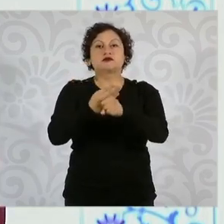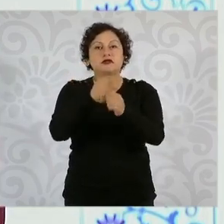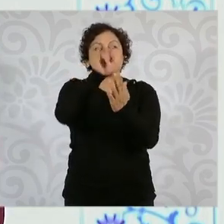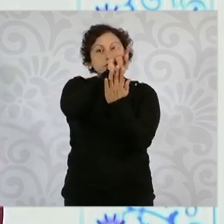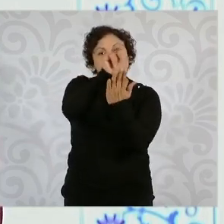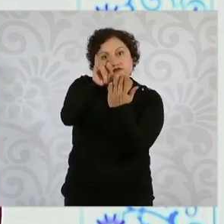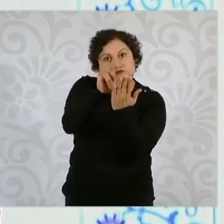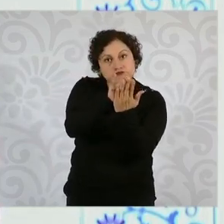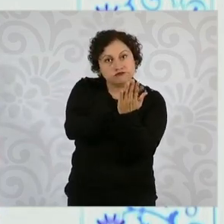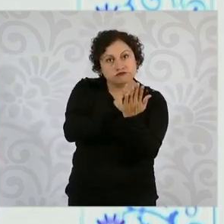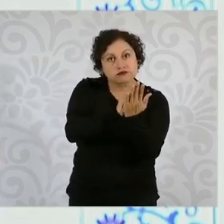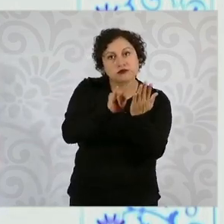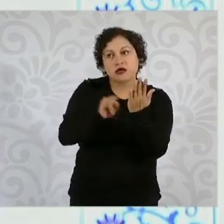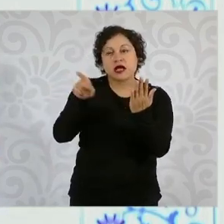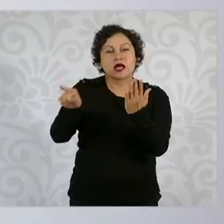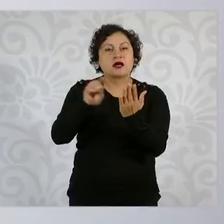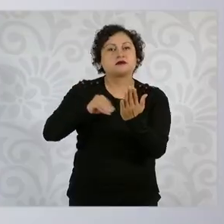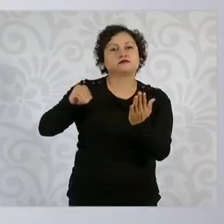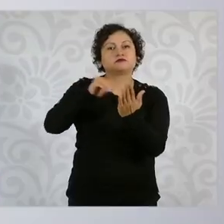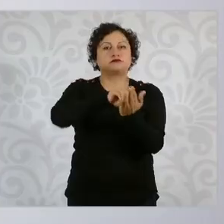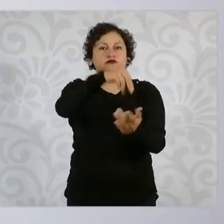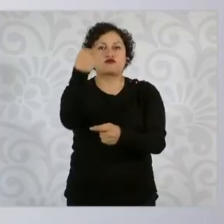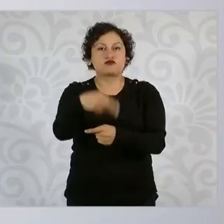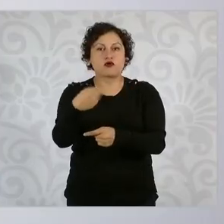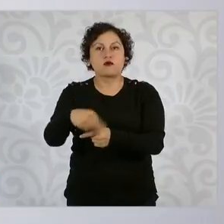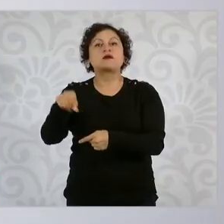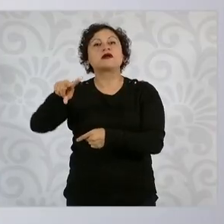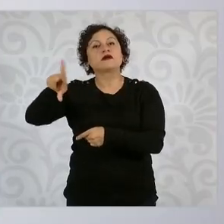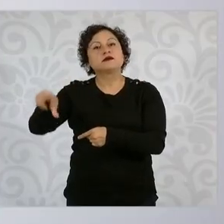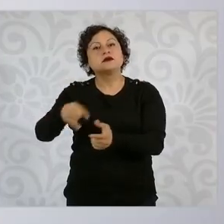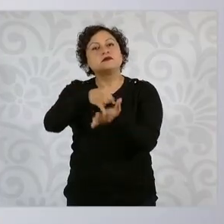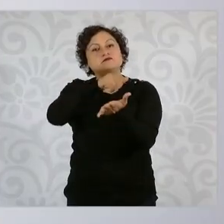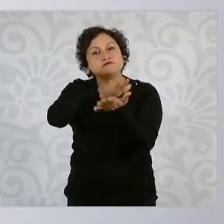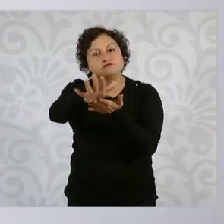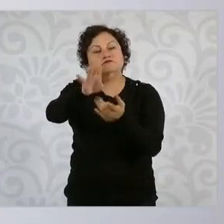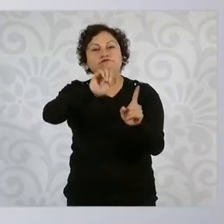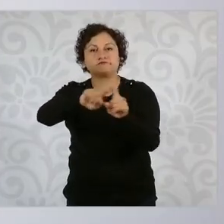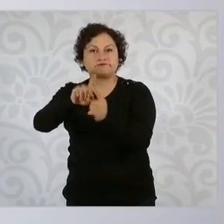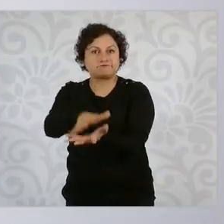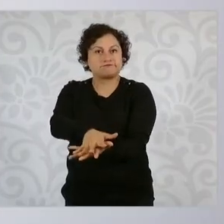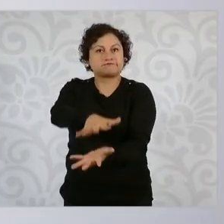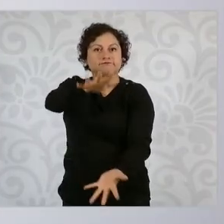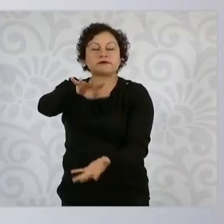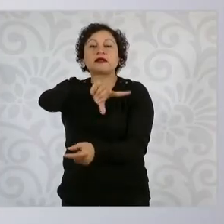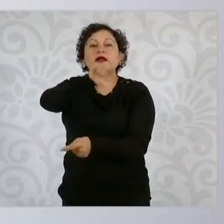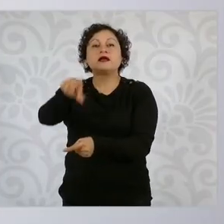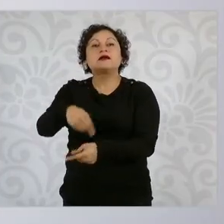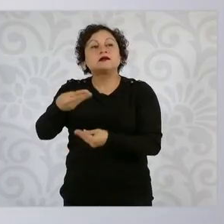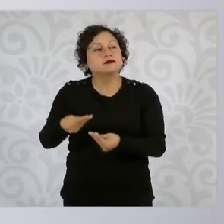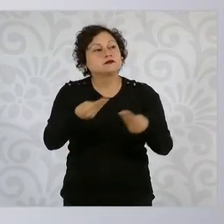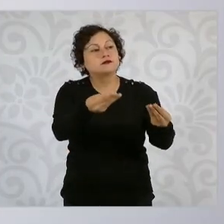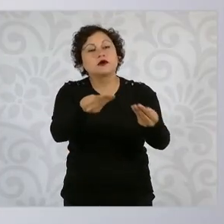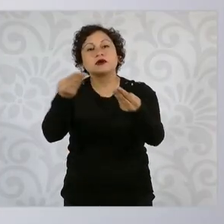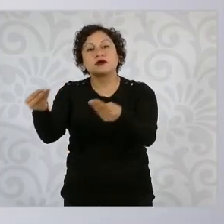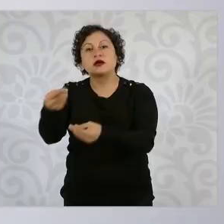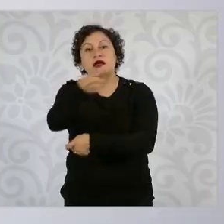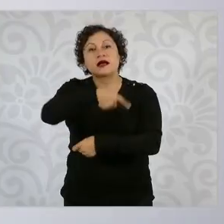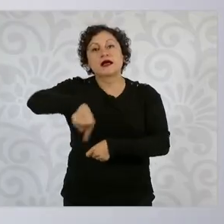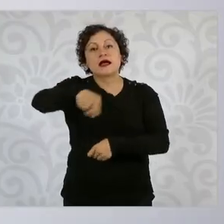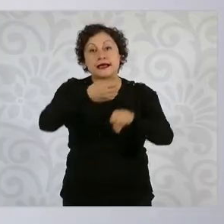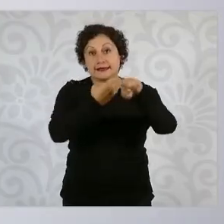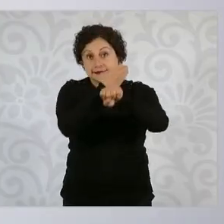y materiales electorales, administrar y distribuir el tiempo que corresponda al Estado en radio y televisión